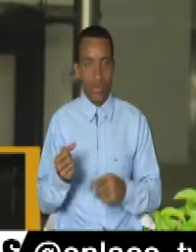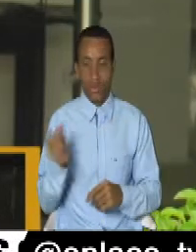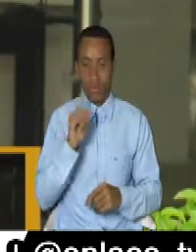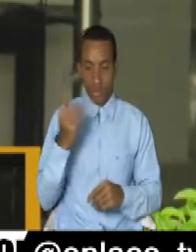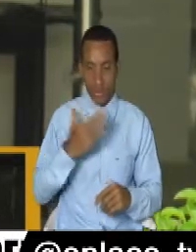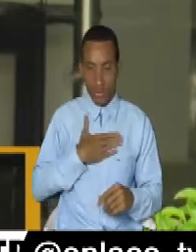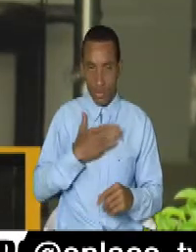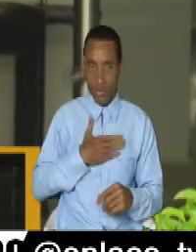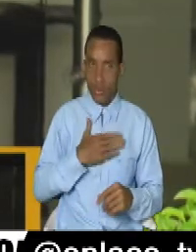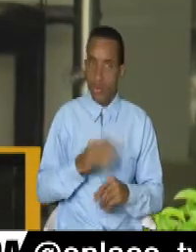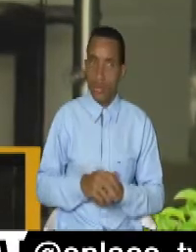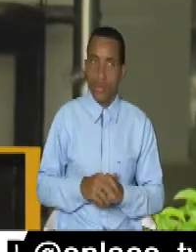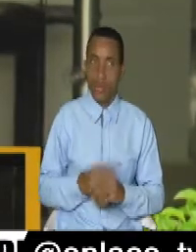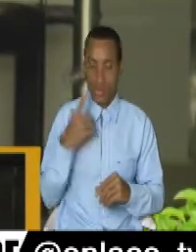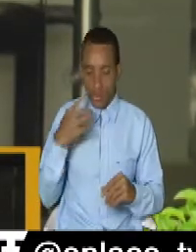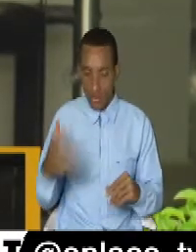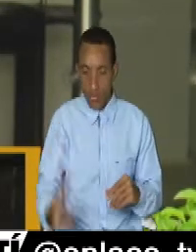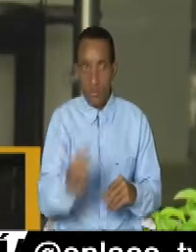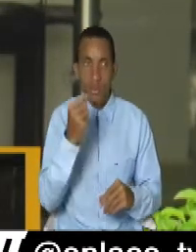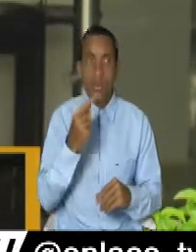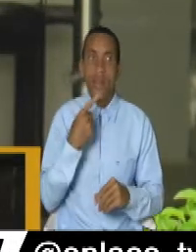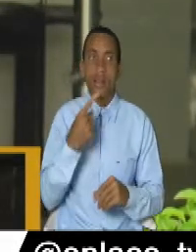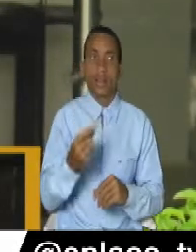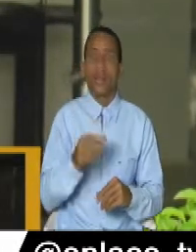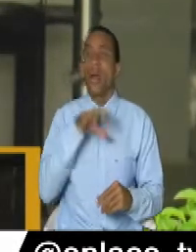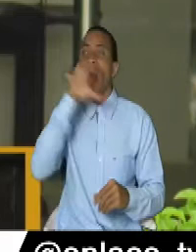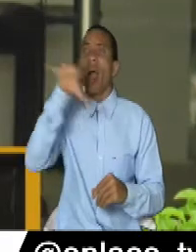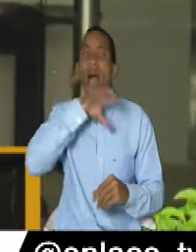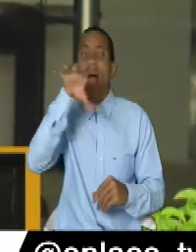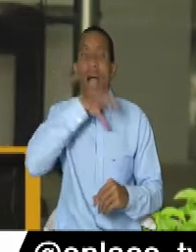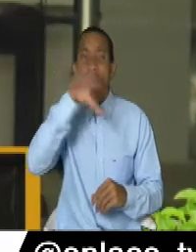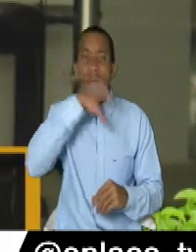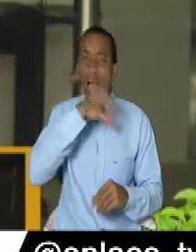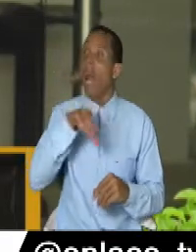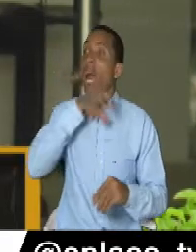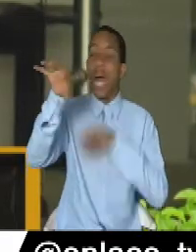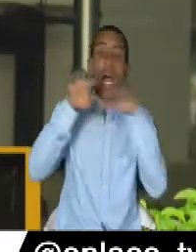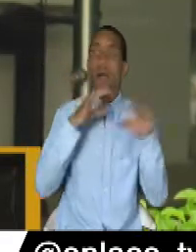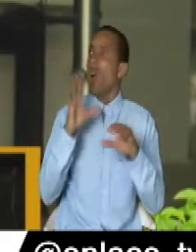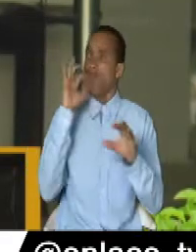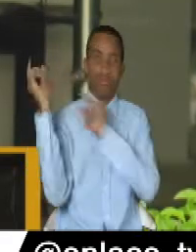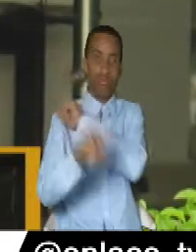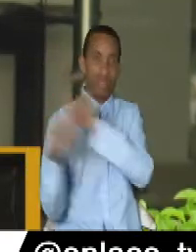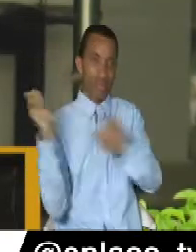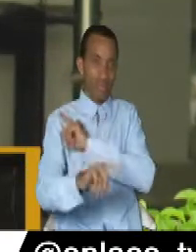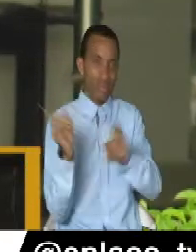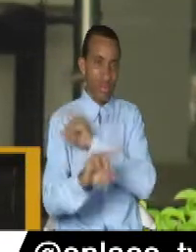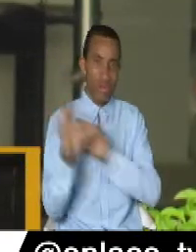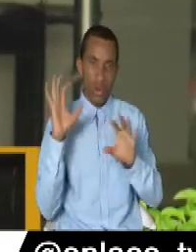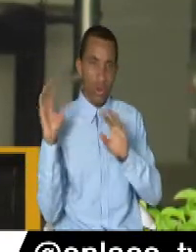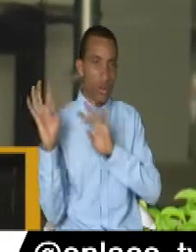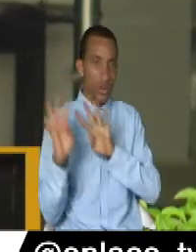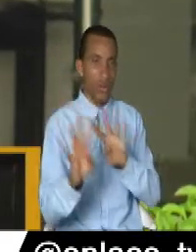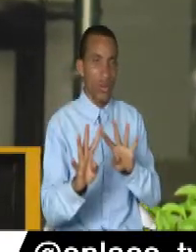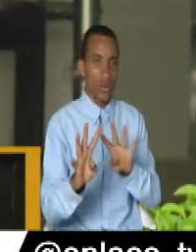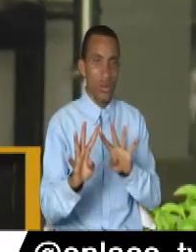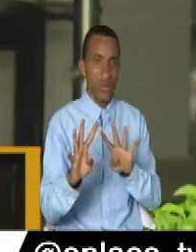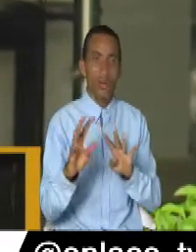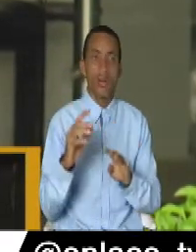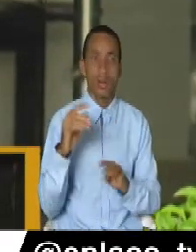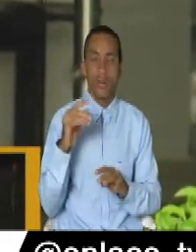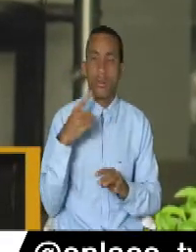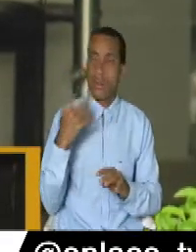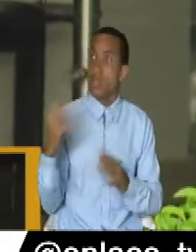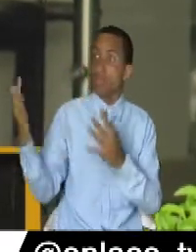era, me lo había encontrado. Y la señora puso a gritar como loca y llegaron un pocón de señores, y pues yo también vi que venía esa